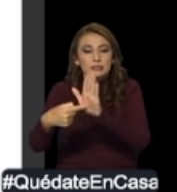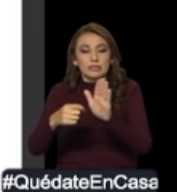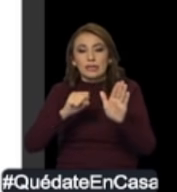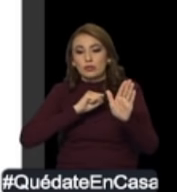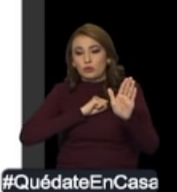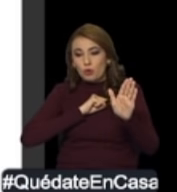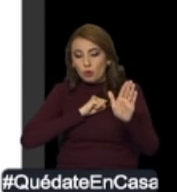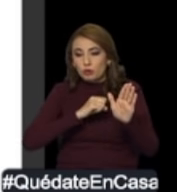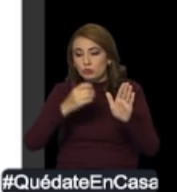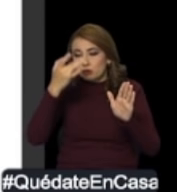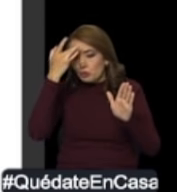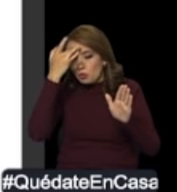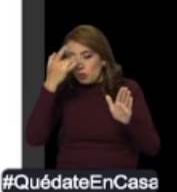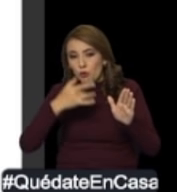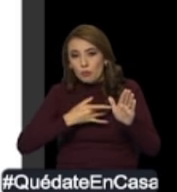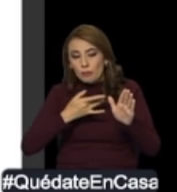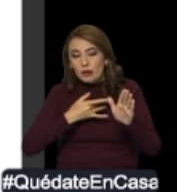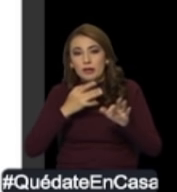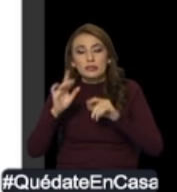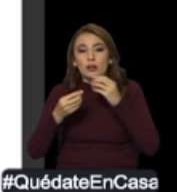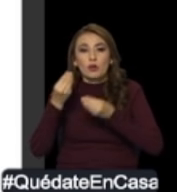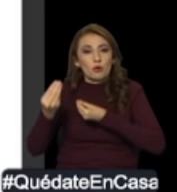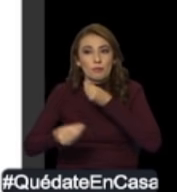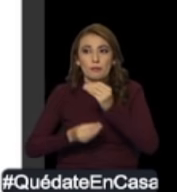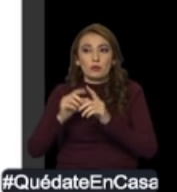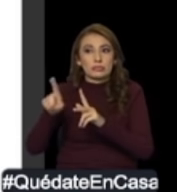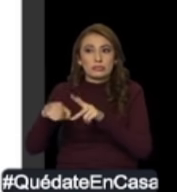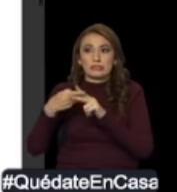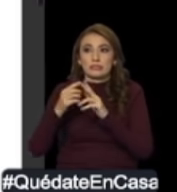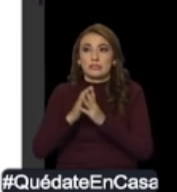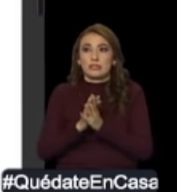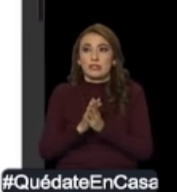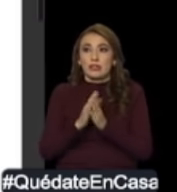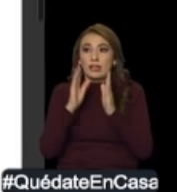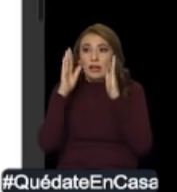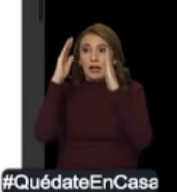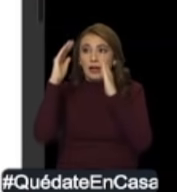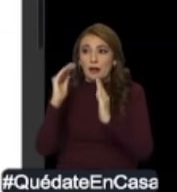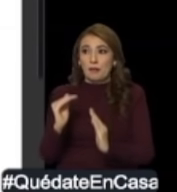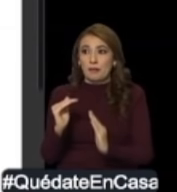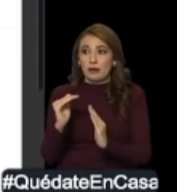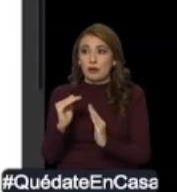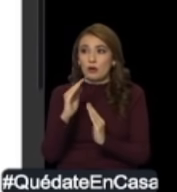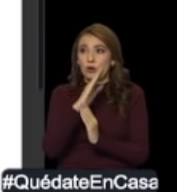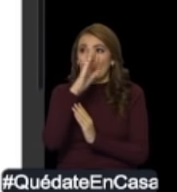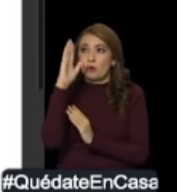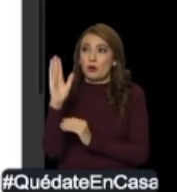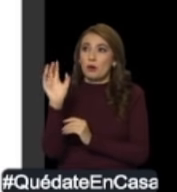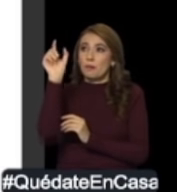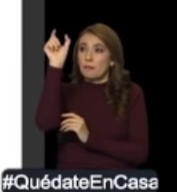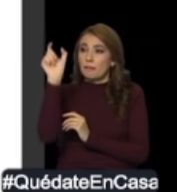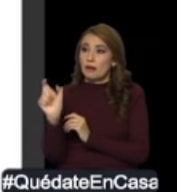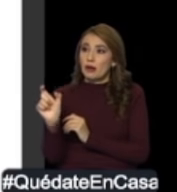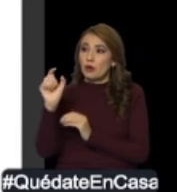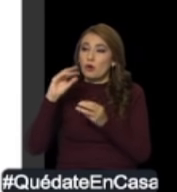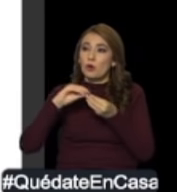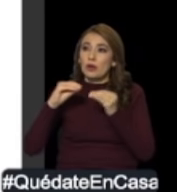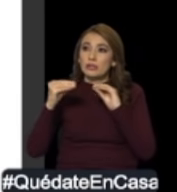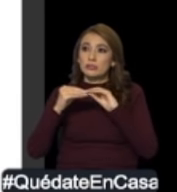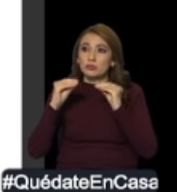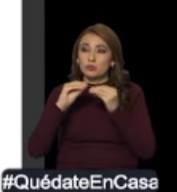de Guayas. El eje vertical a su izquierda tiene el número de casos y en el